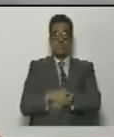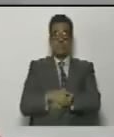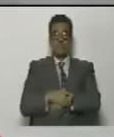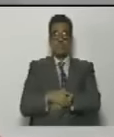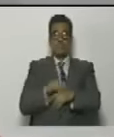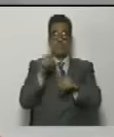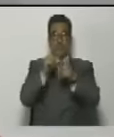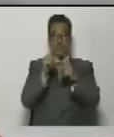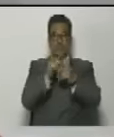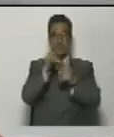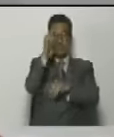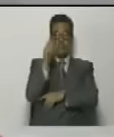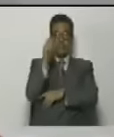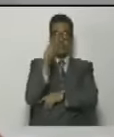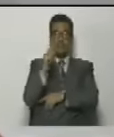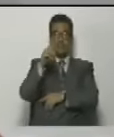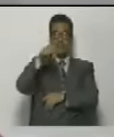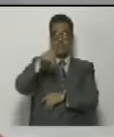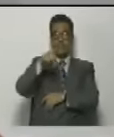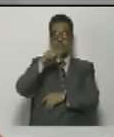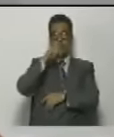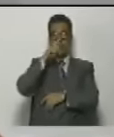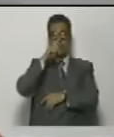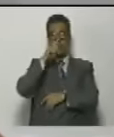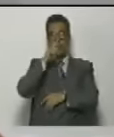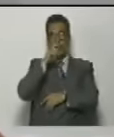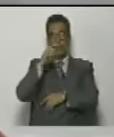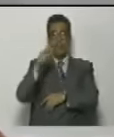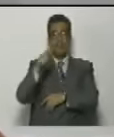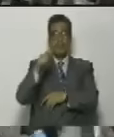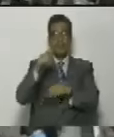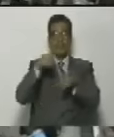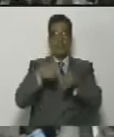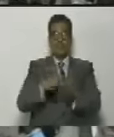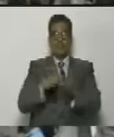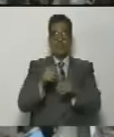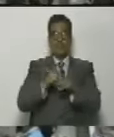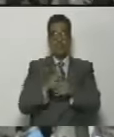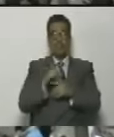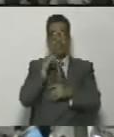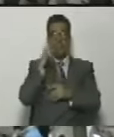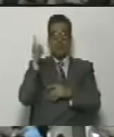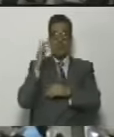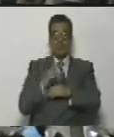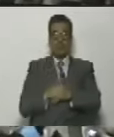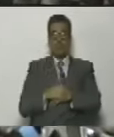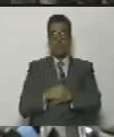dejo en el derecho de palabra al diputado Nicolás Maduro Guerra.